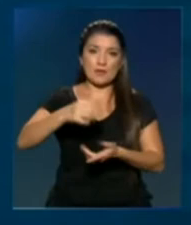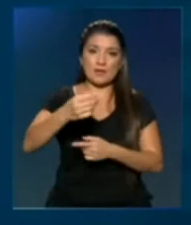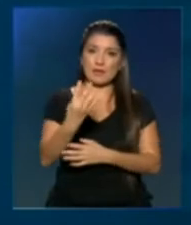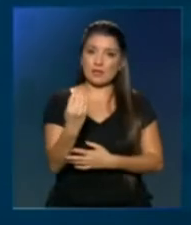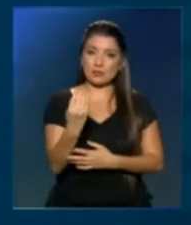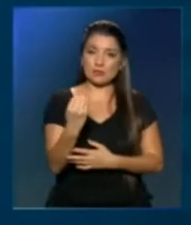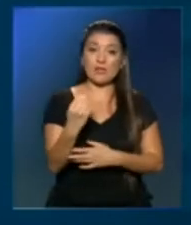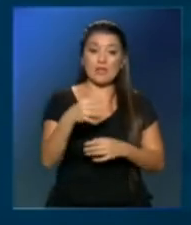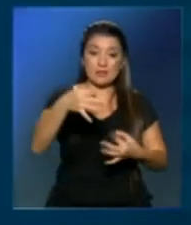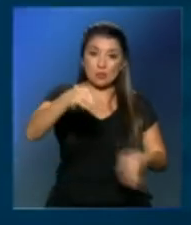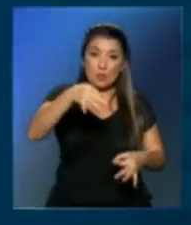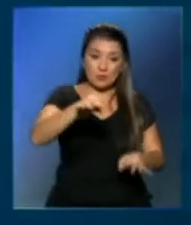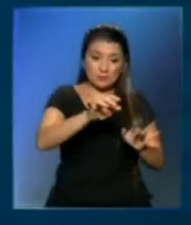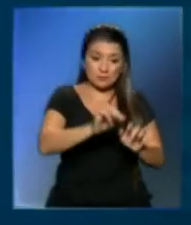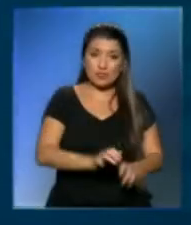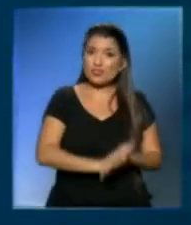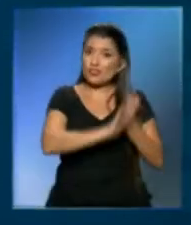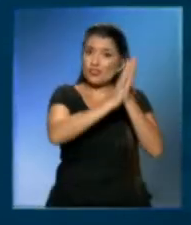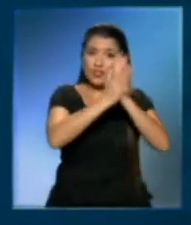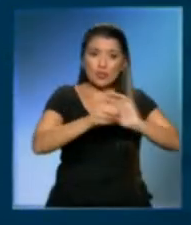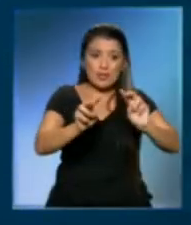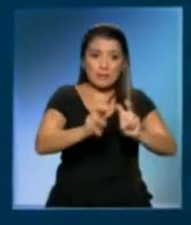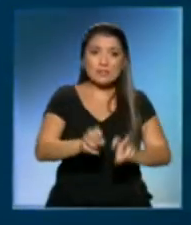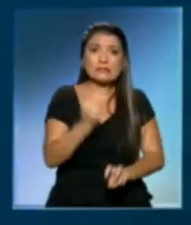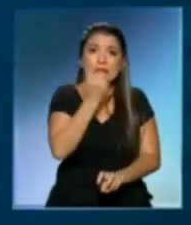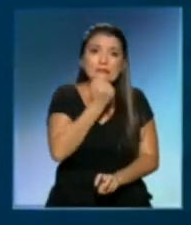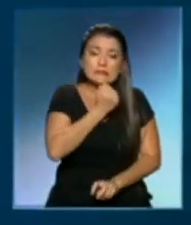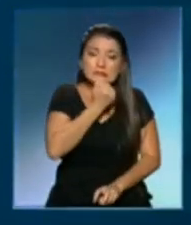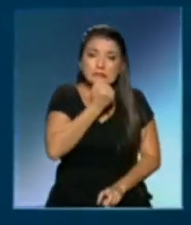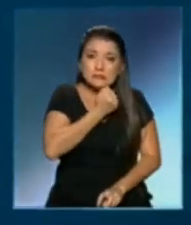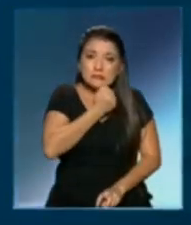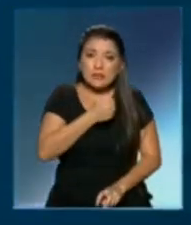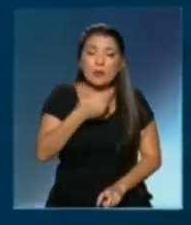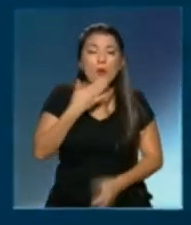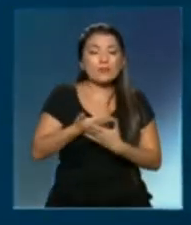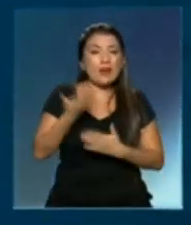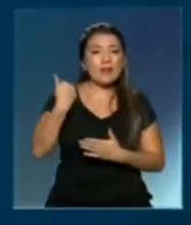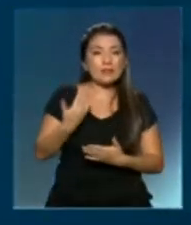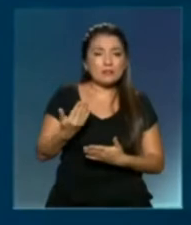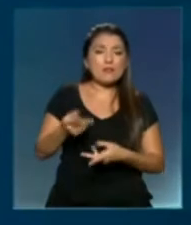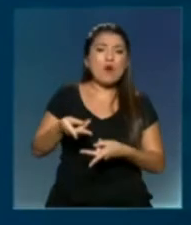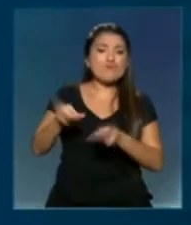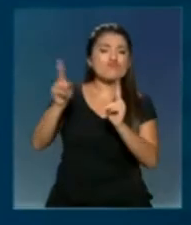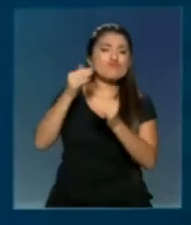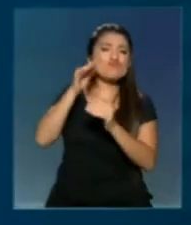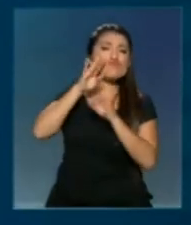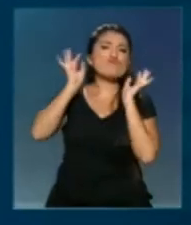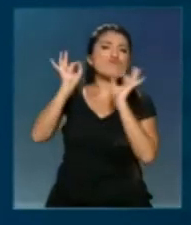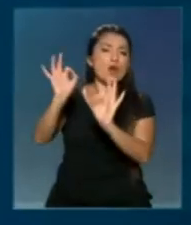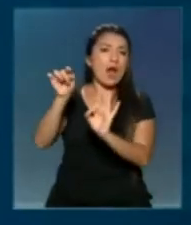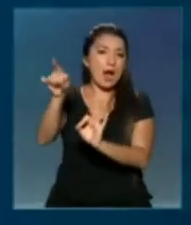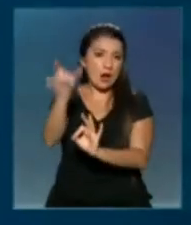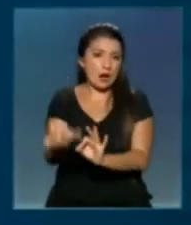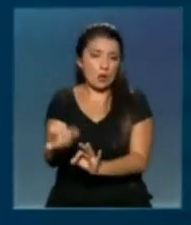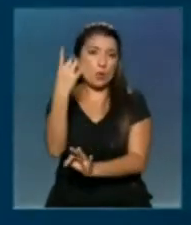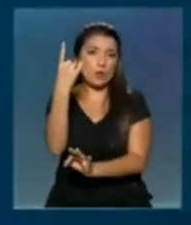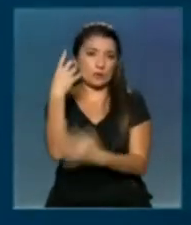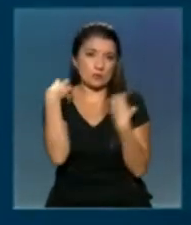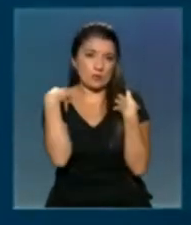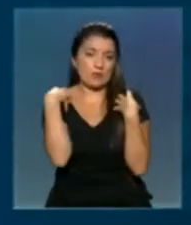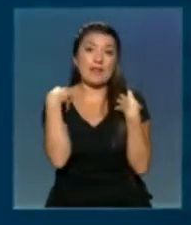todos los errores periciales que terminaron absorbiendo al único imputado por este caso el estado de chile va a tener que pagar por los